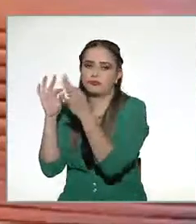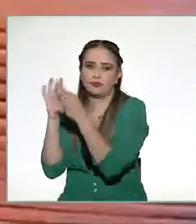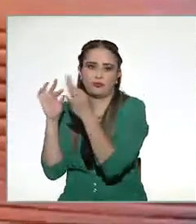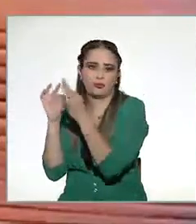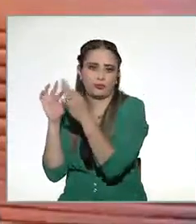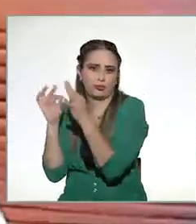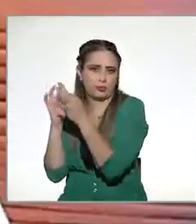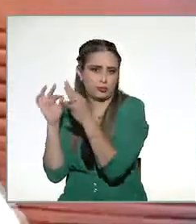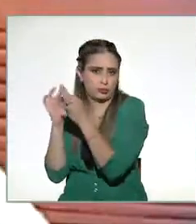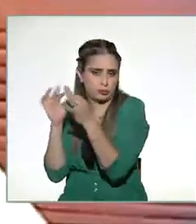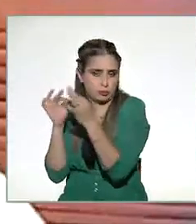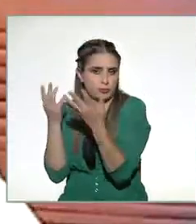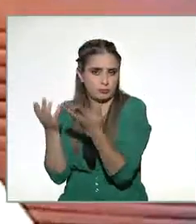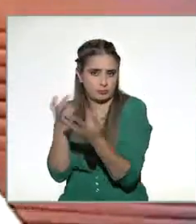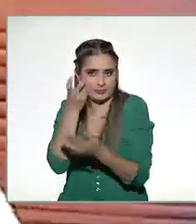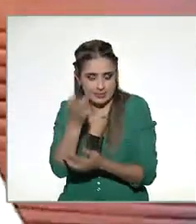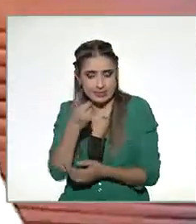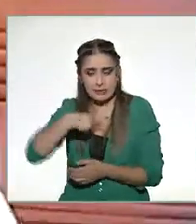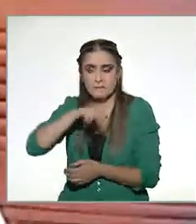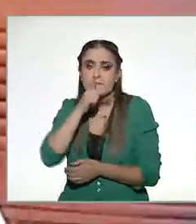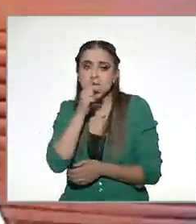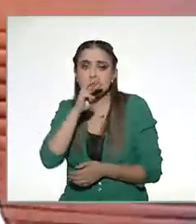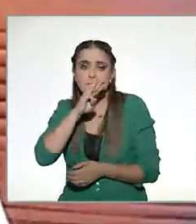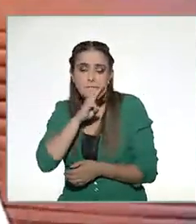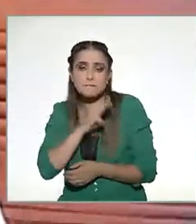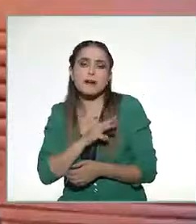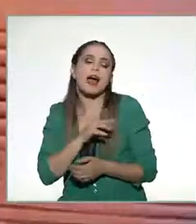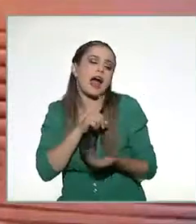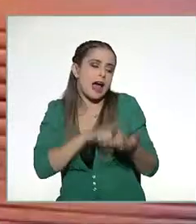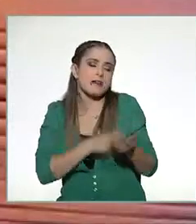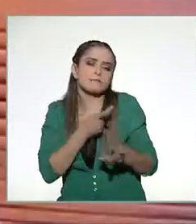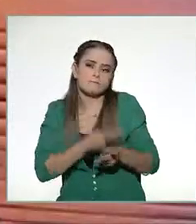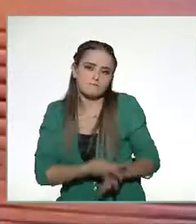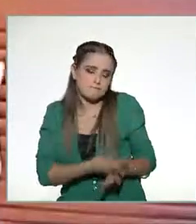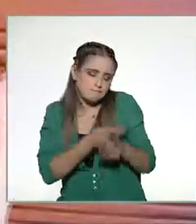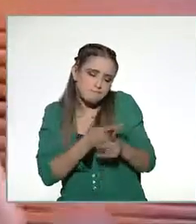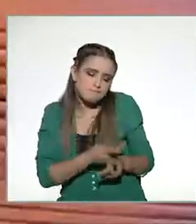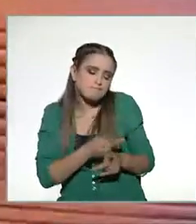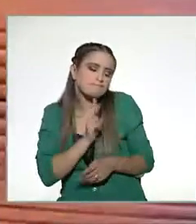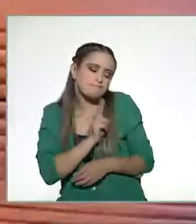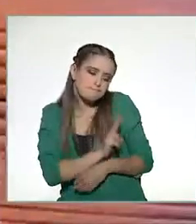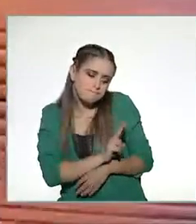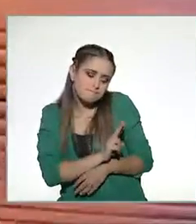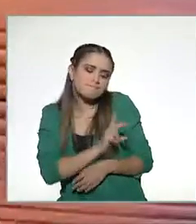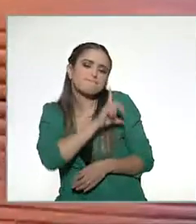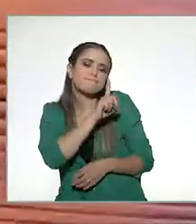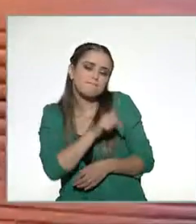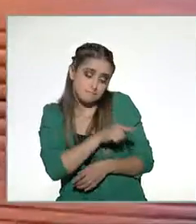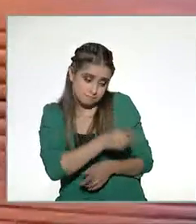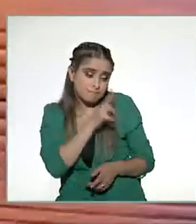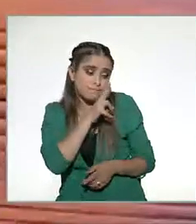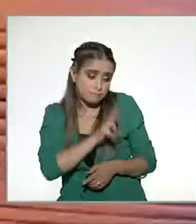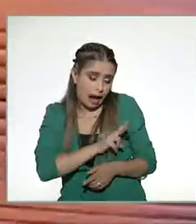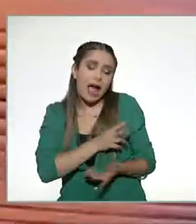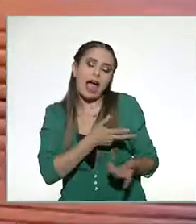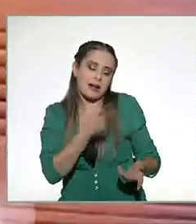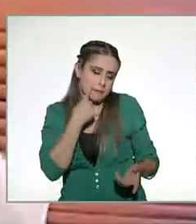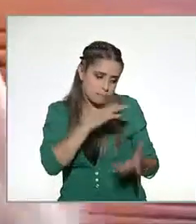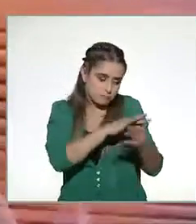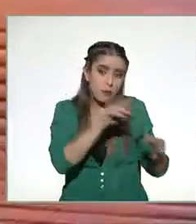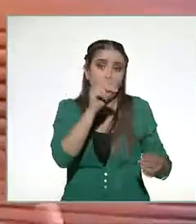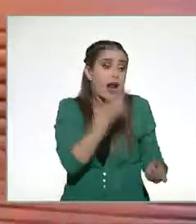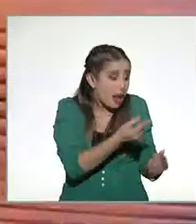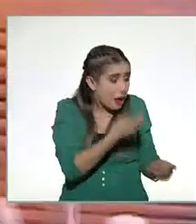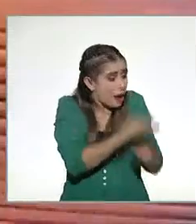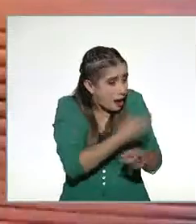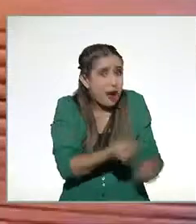más correcta. Entonces, si nosotros como papá podemos aprender a relacionarnos con la realidad de esa manera, seguramente vamos a